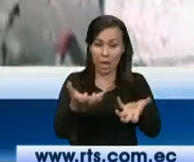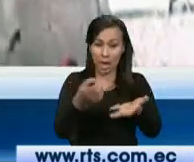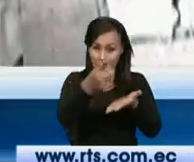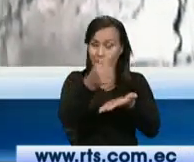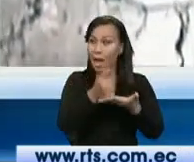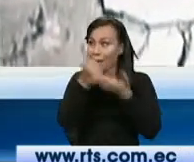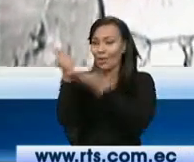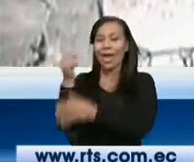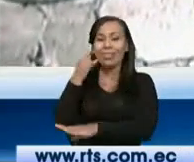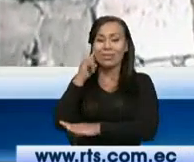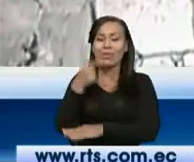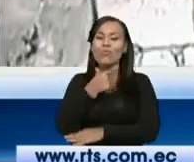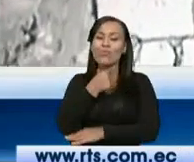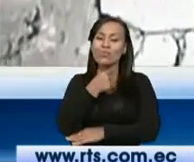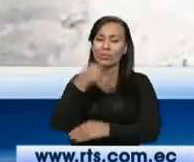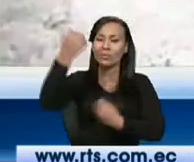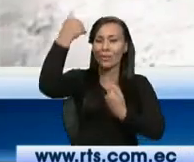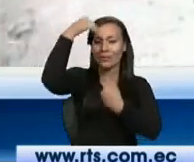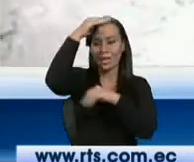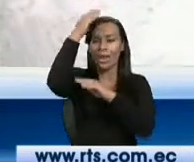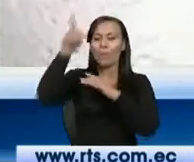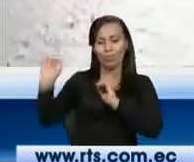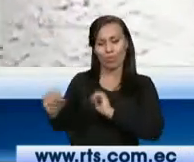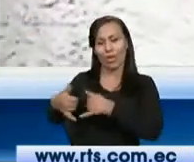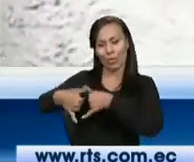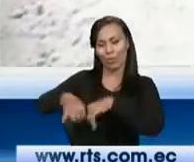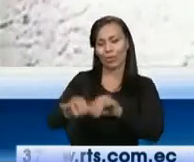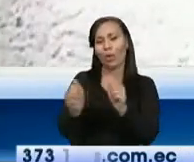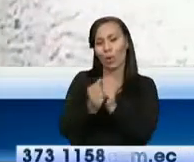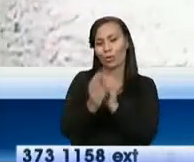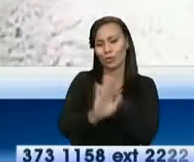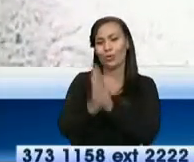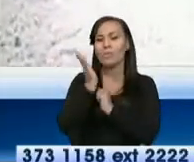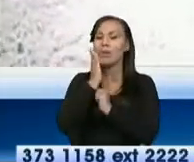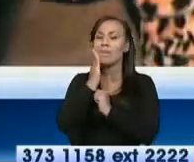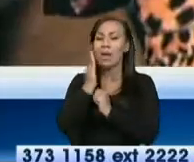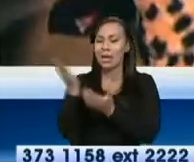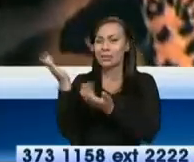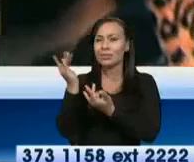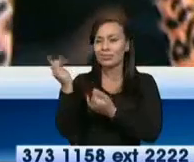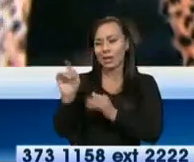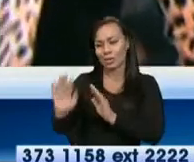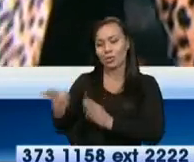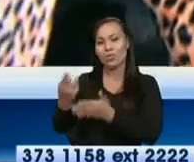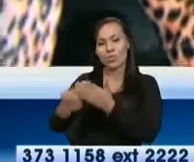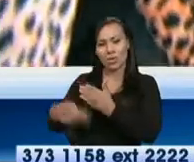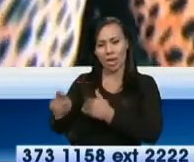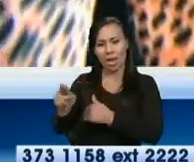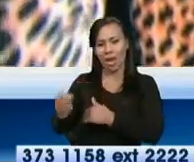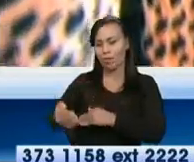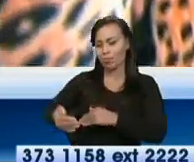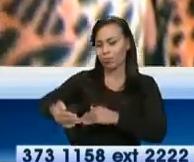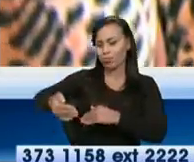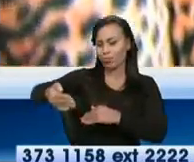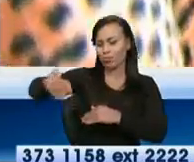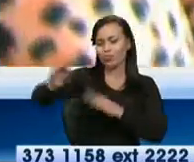gusta bailar lo siga haciendo, junto a su madre que espera que su hija nunca pierda esta